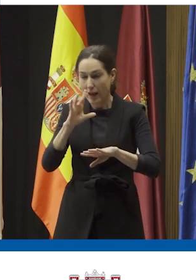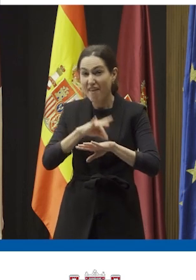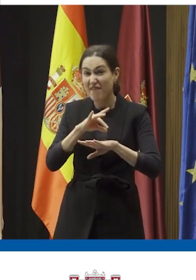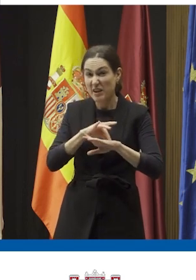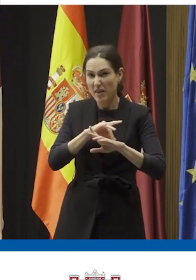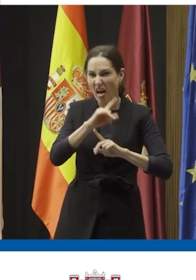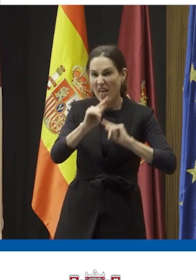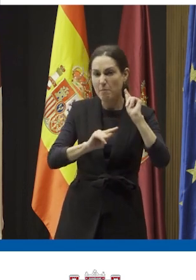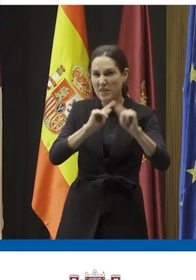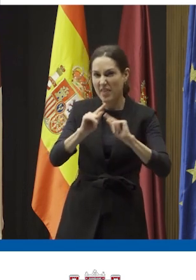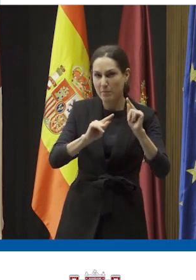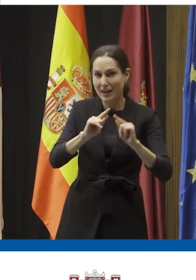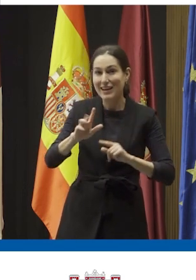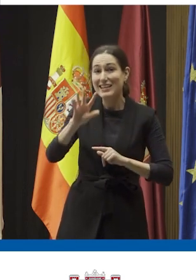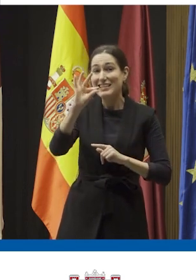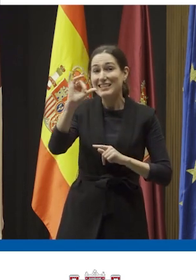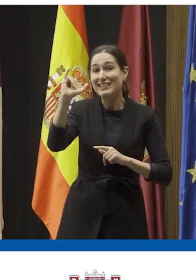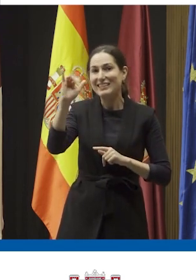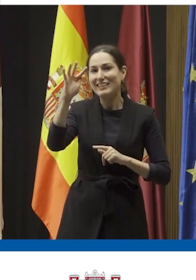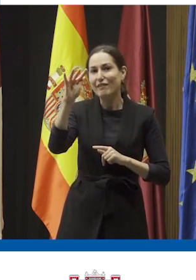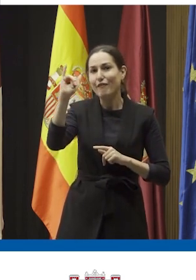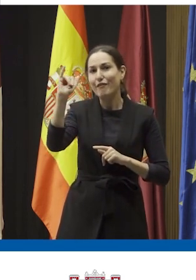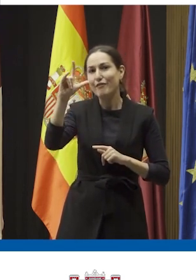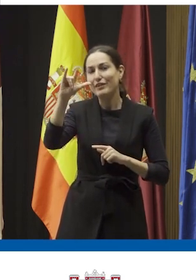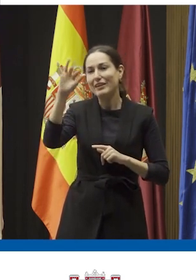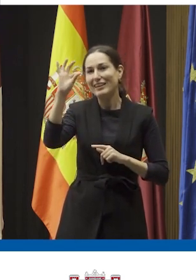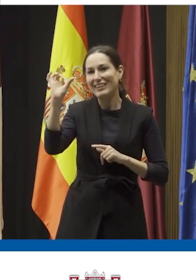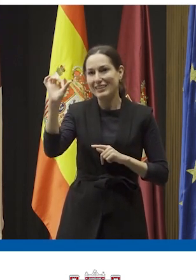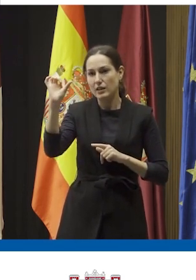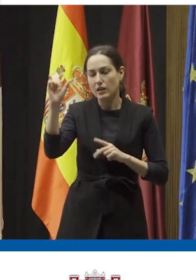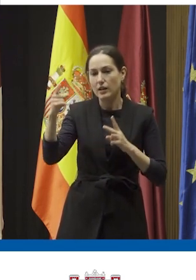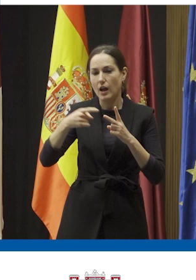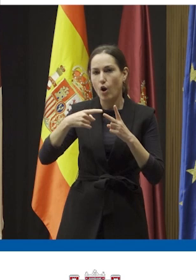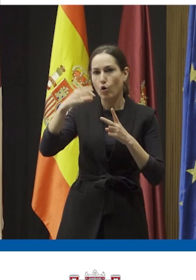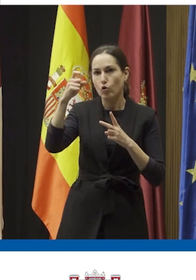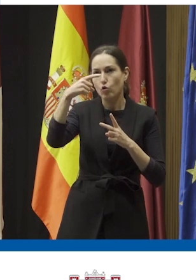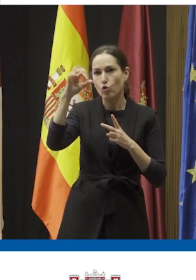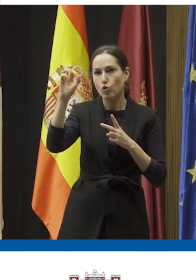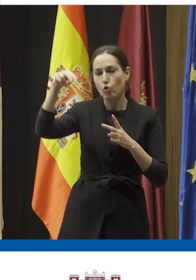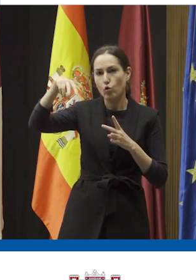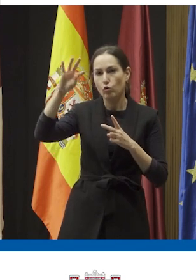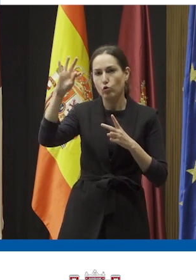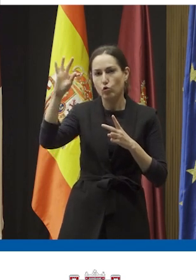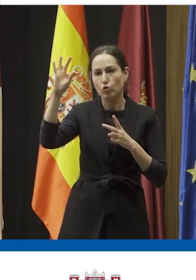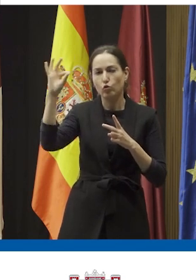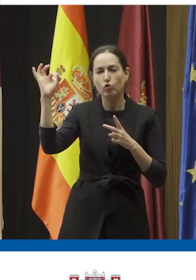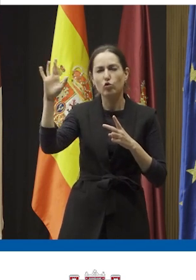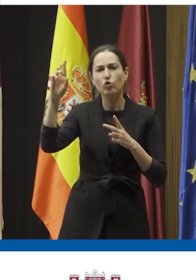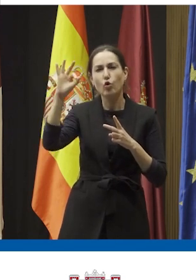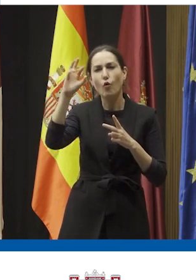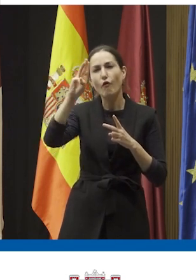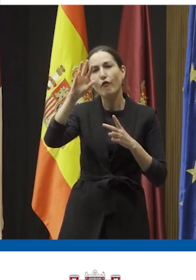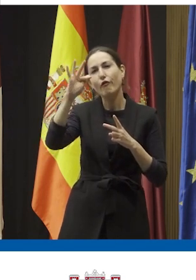XVIII, que era la sífilis y la menorragia, la gonococia. No se conocía no se conocía hasta mucho más